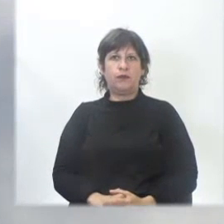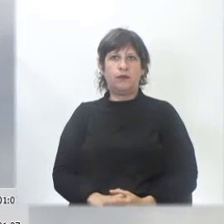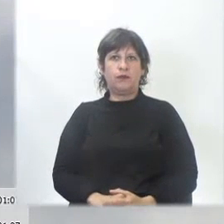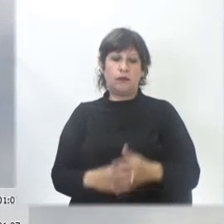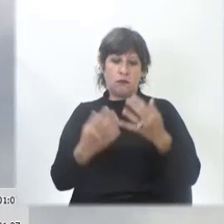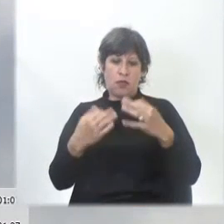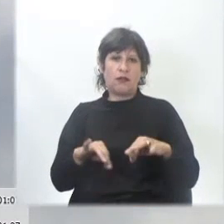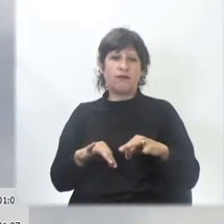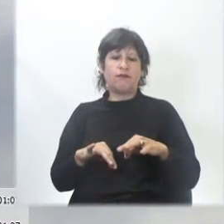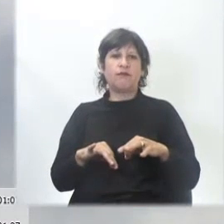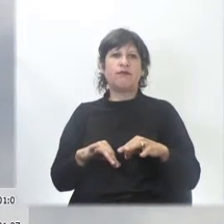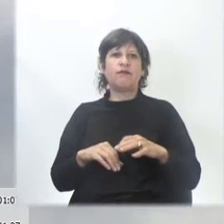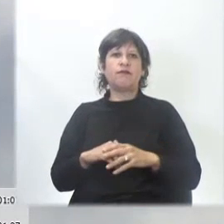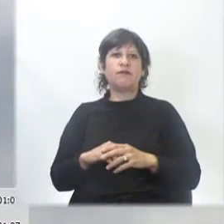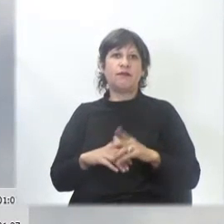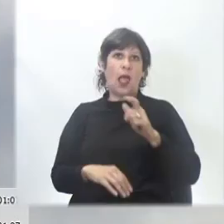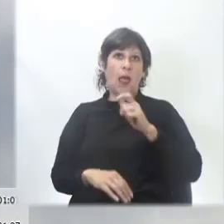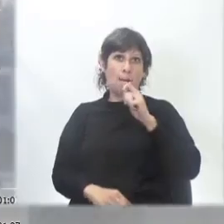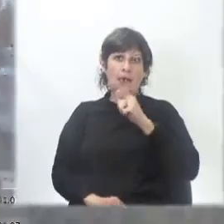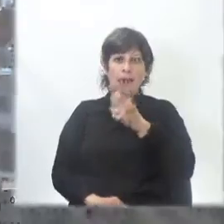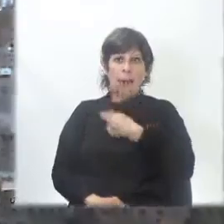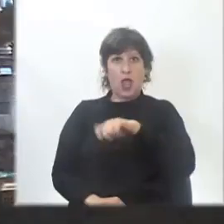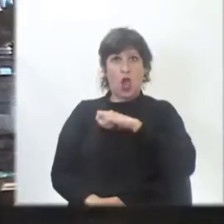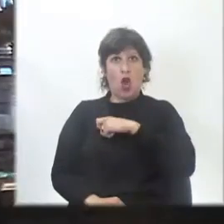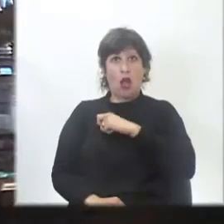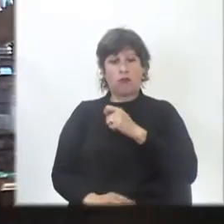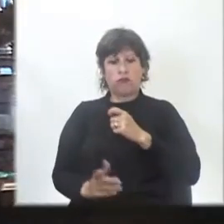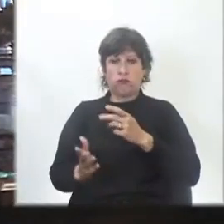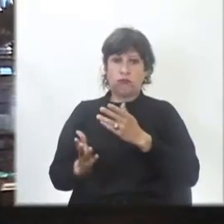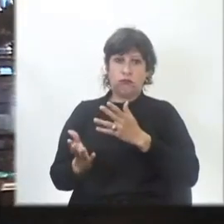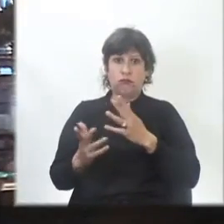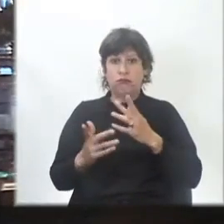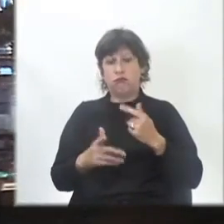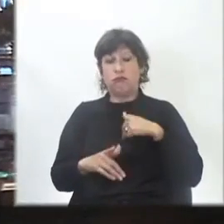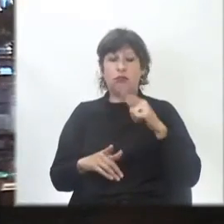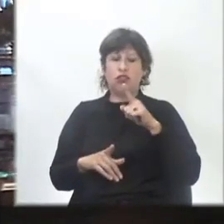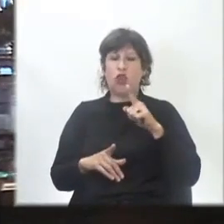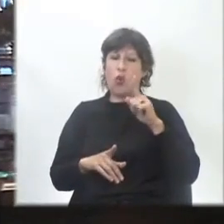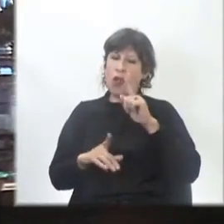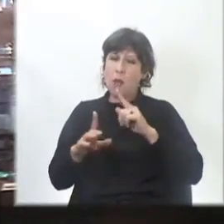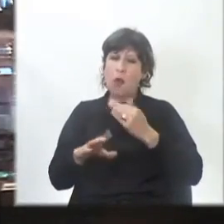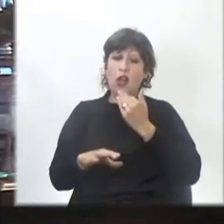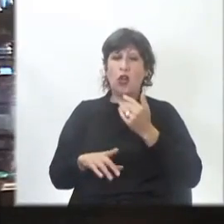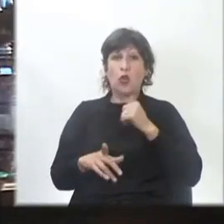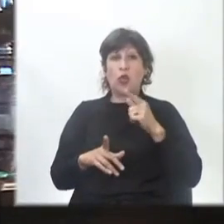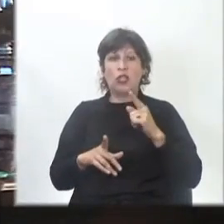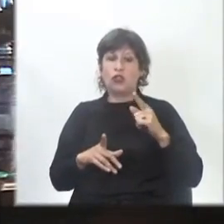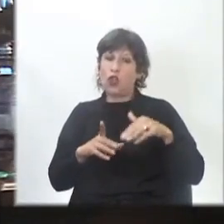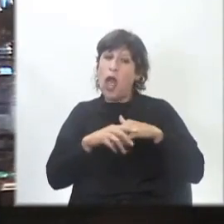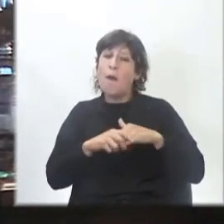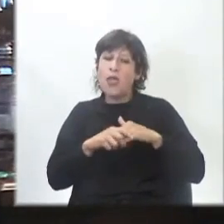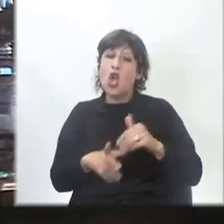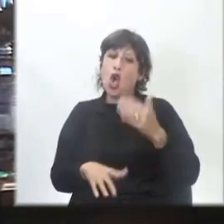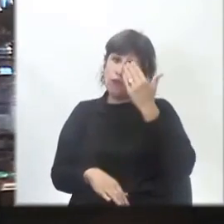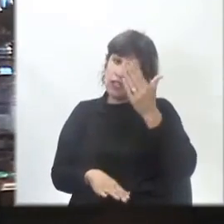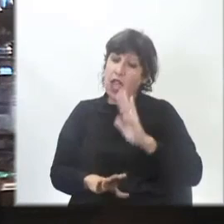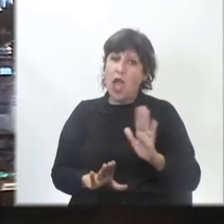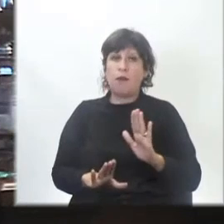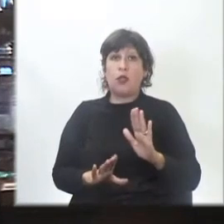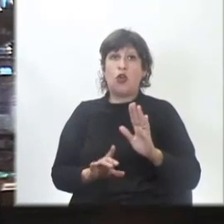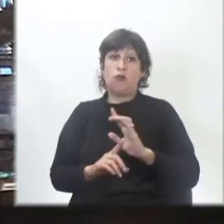Bien, prensa española. Calculo que acá nadie va a sospechar que son amigos del Frente Amplio que están haciendo